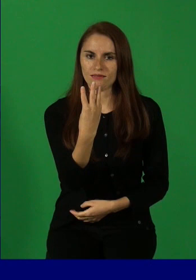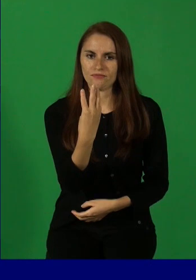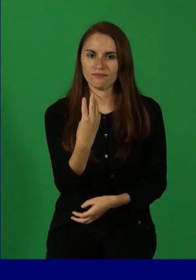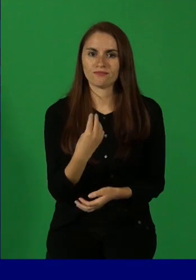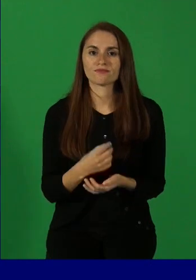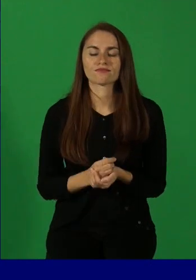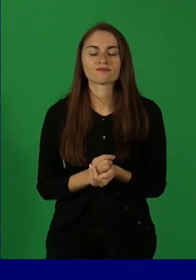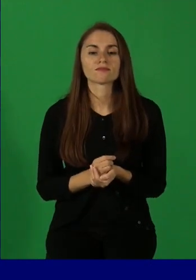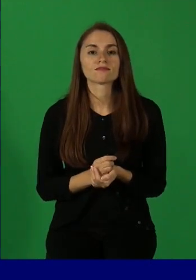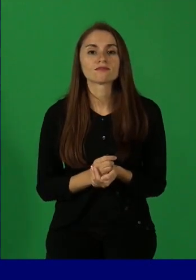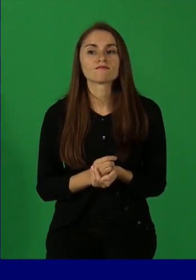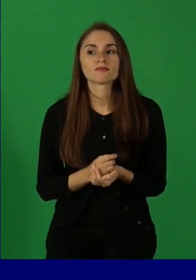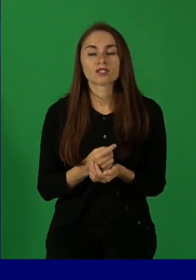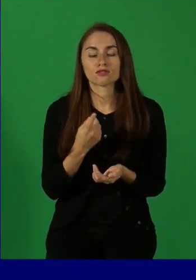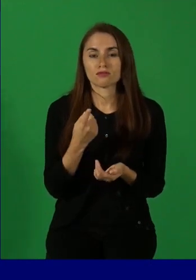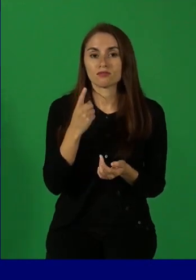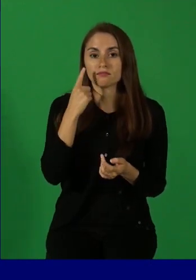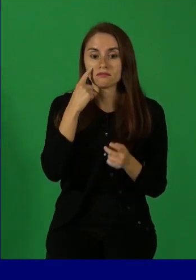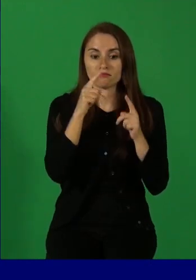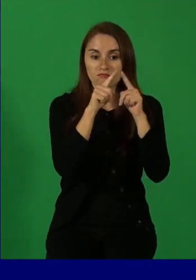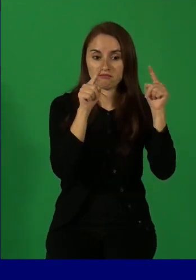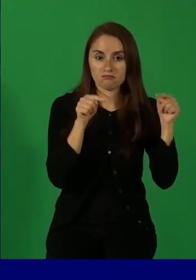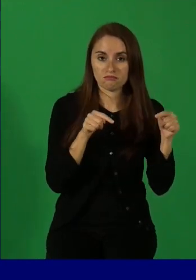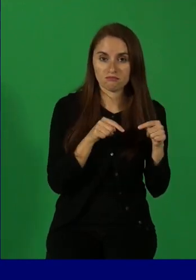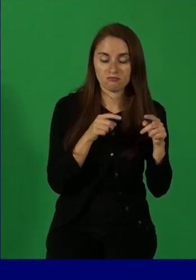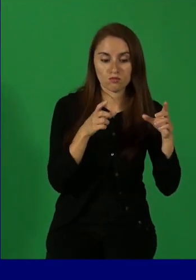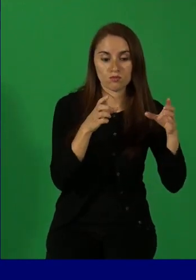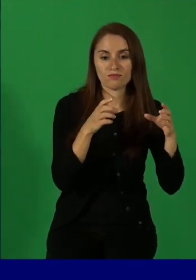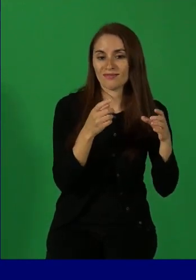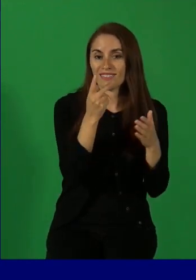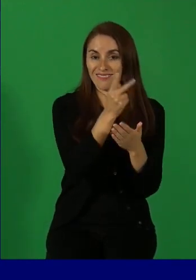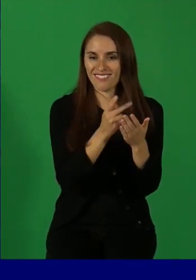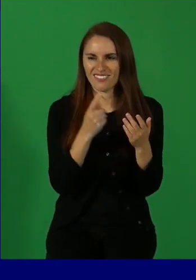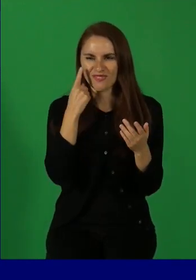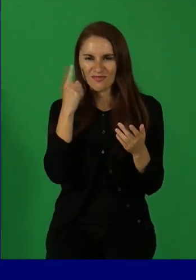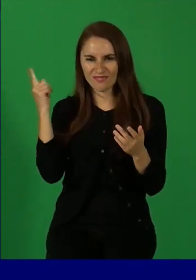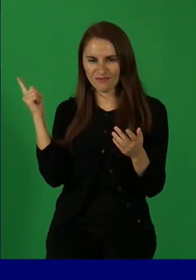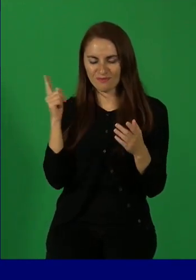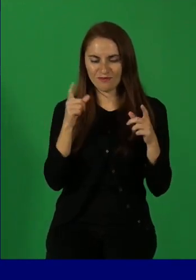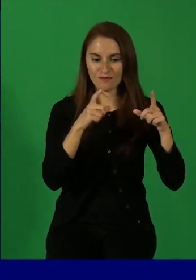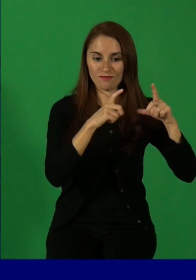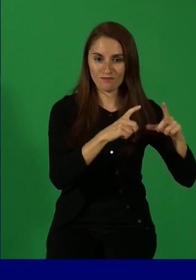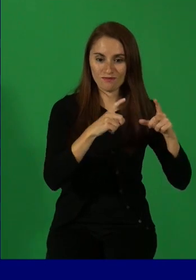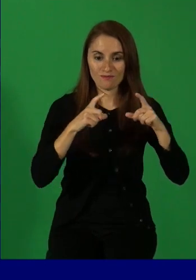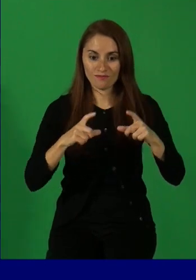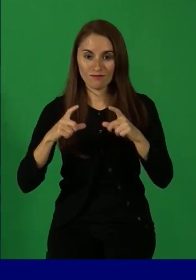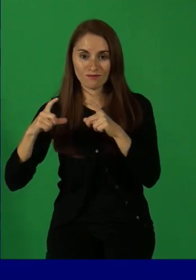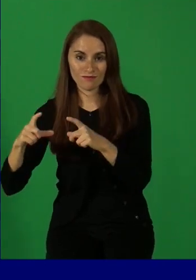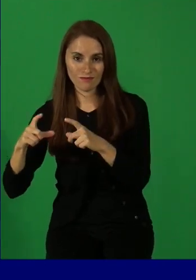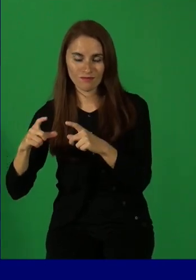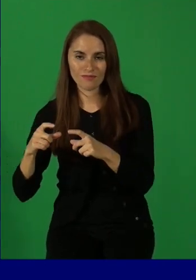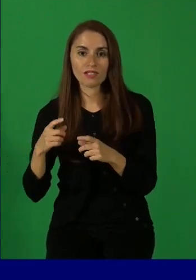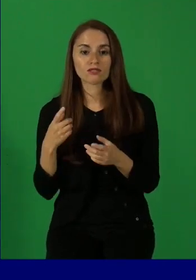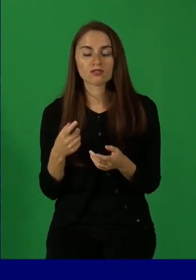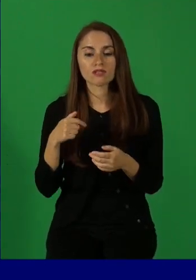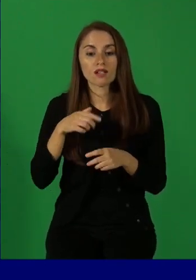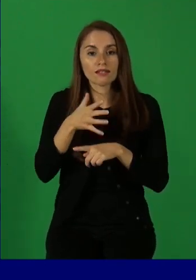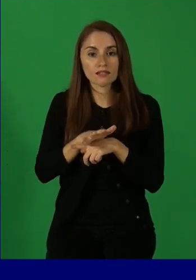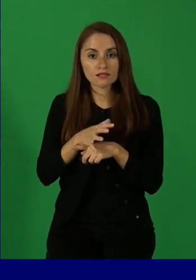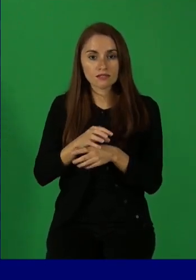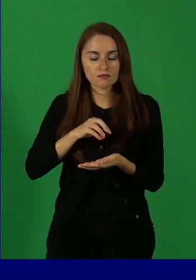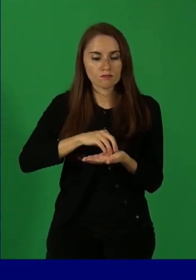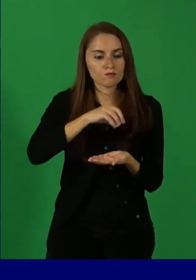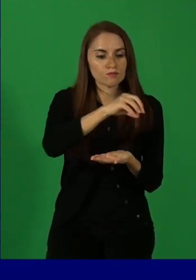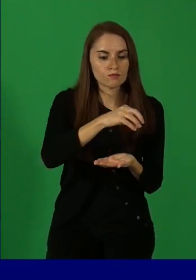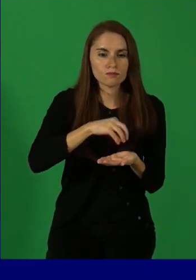3. Vamos, ¿no es cierto?, a dibujar estos tres grupos y vamos a repartir estos 15